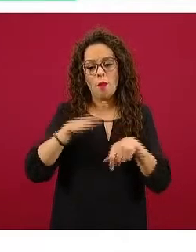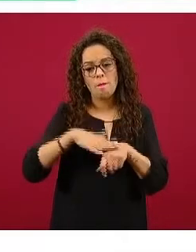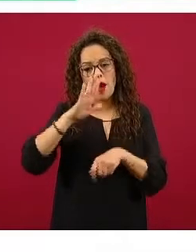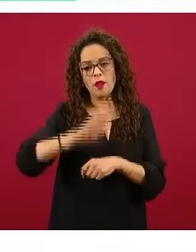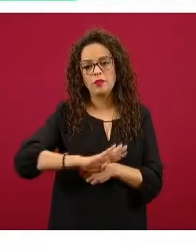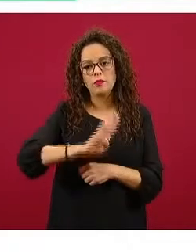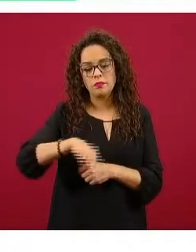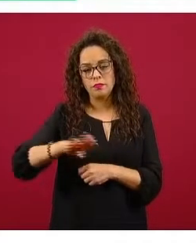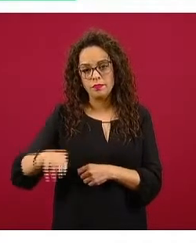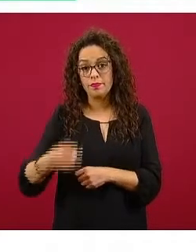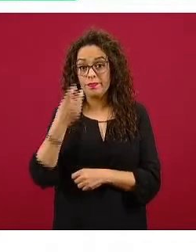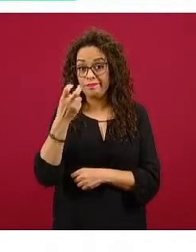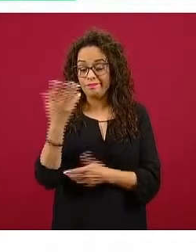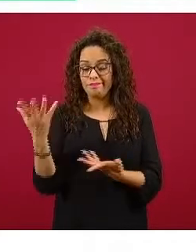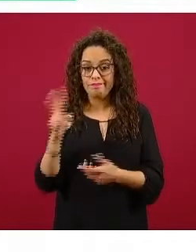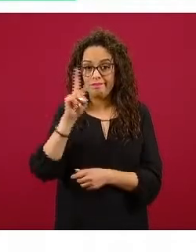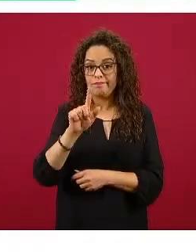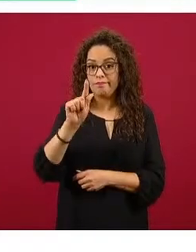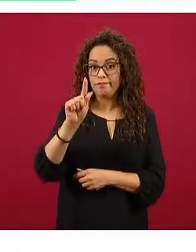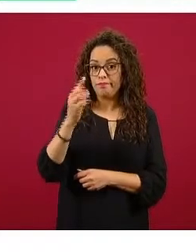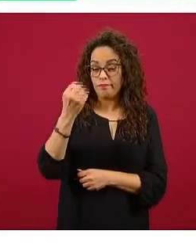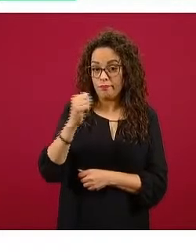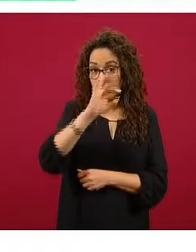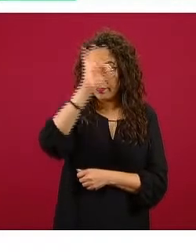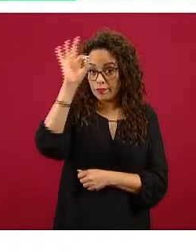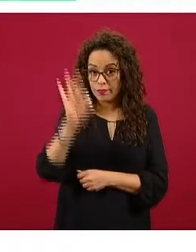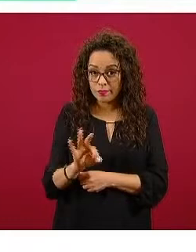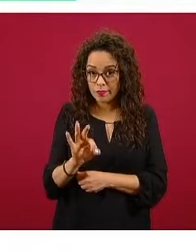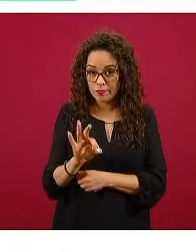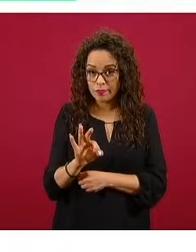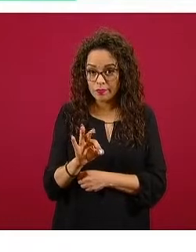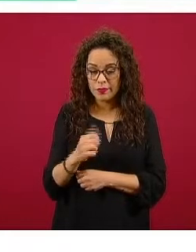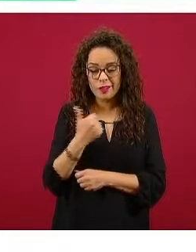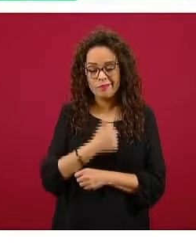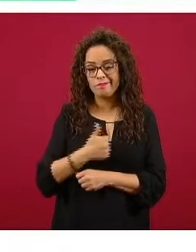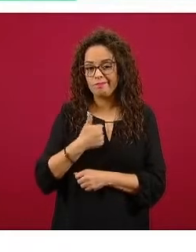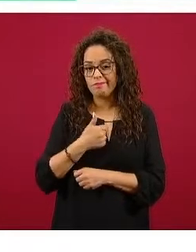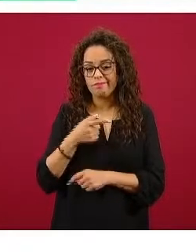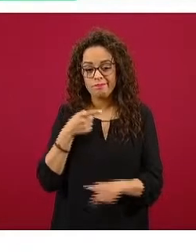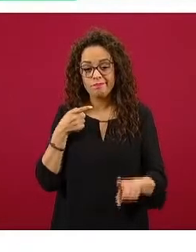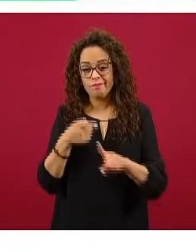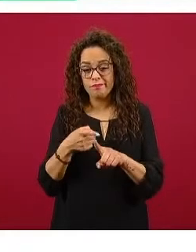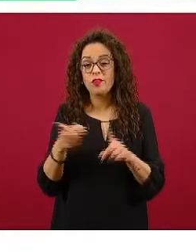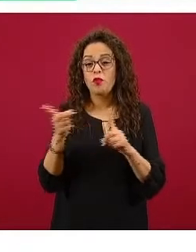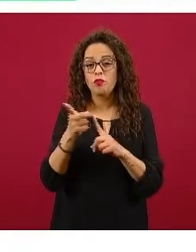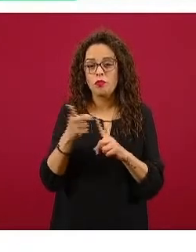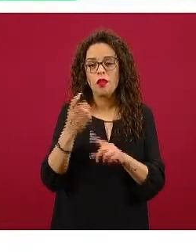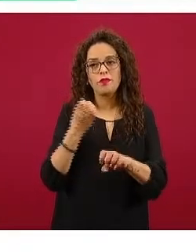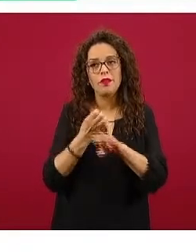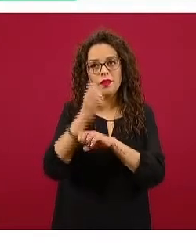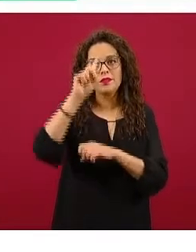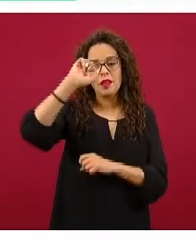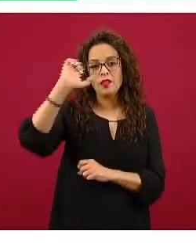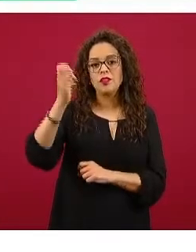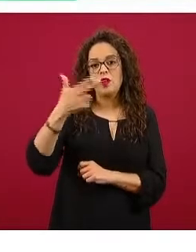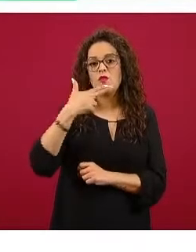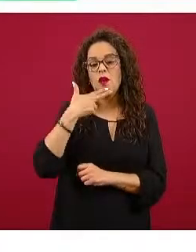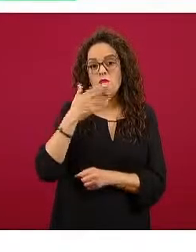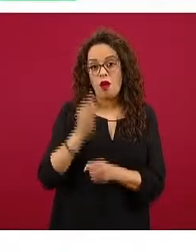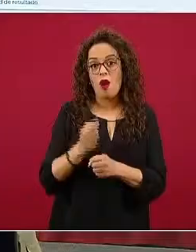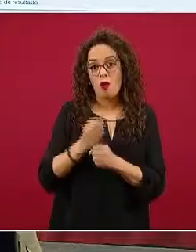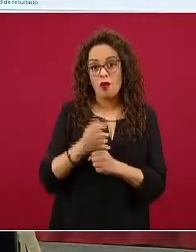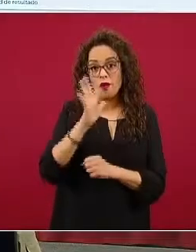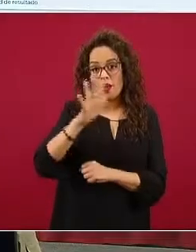cuales lamentablemente el 79% de estas pertenecen precisamente al estado de Chihuahua, que sabemos que está en estos